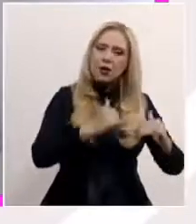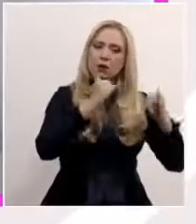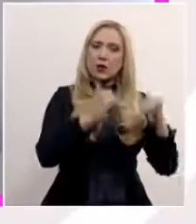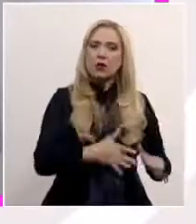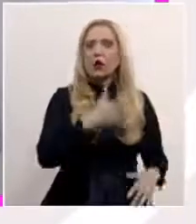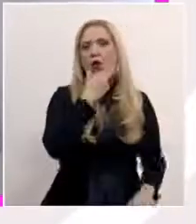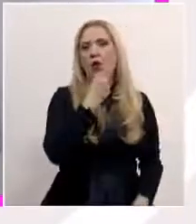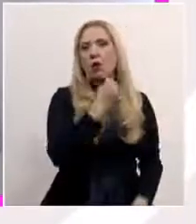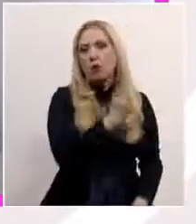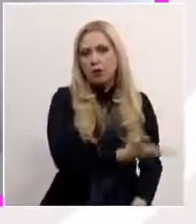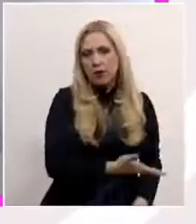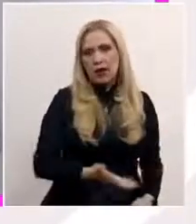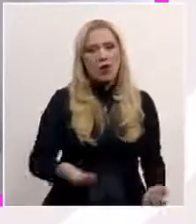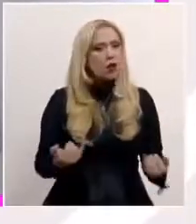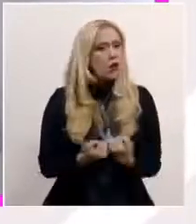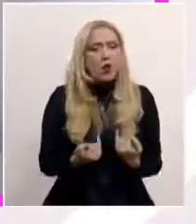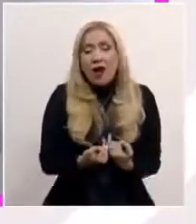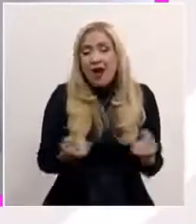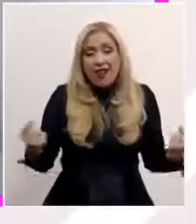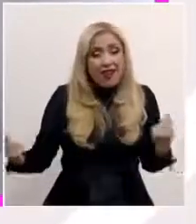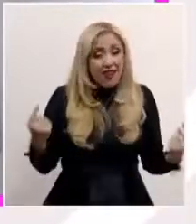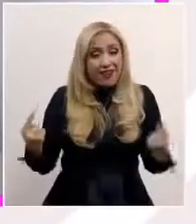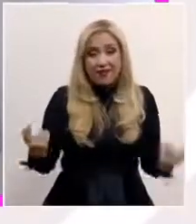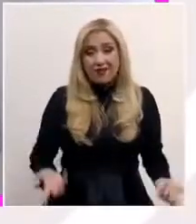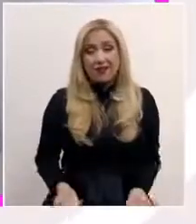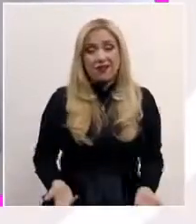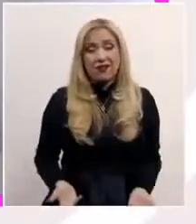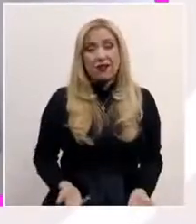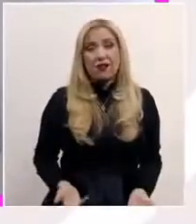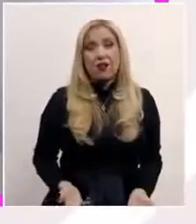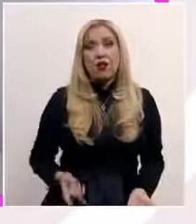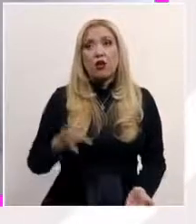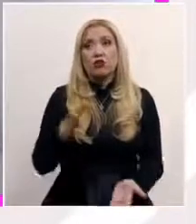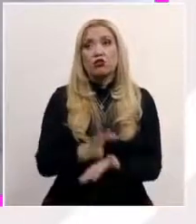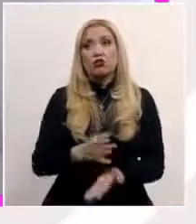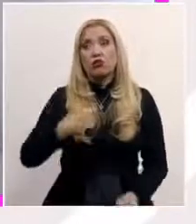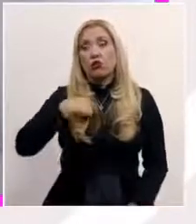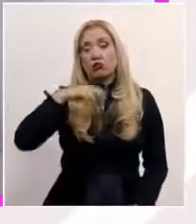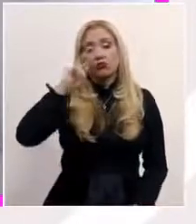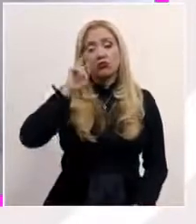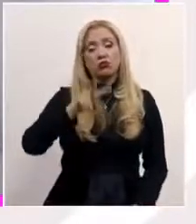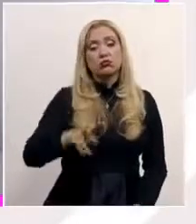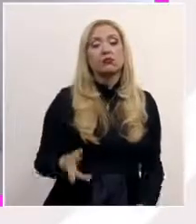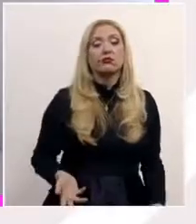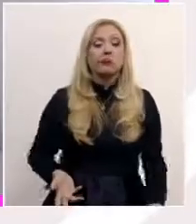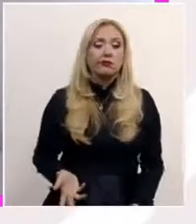también, o sea, este peso no solo desde el punto de vista,